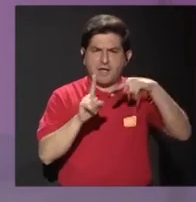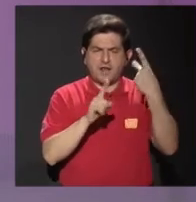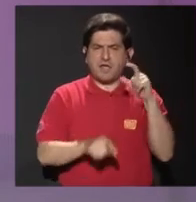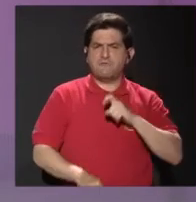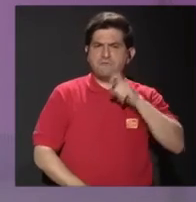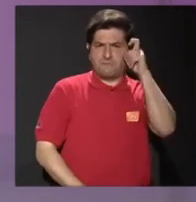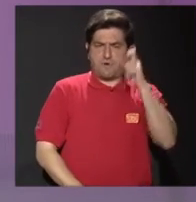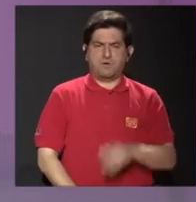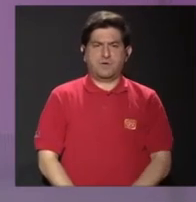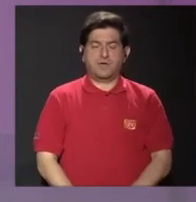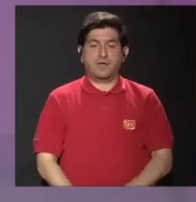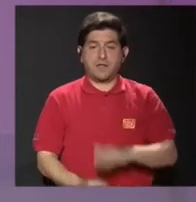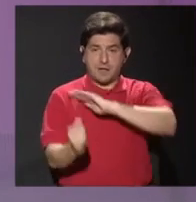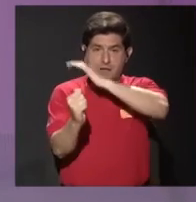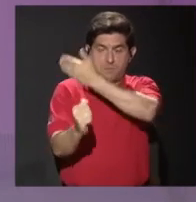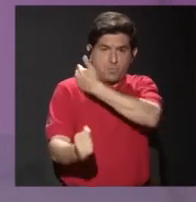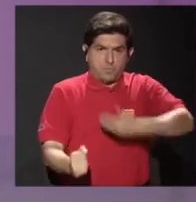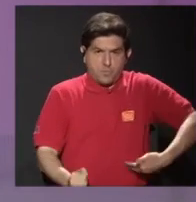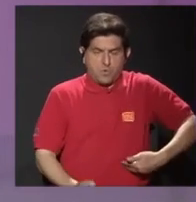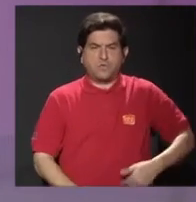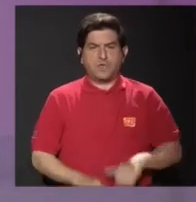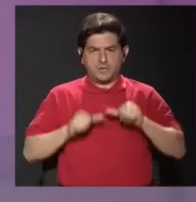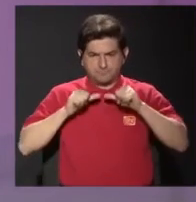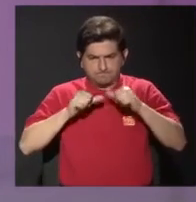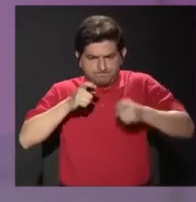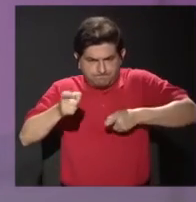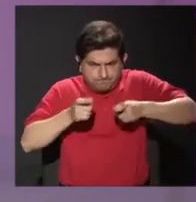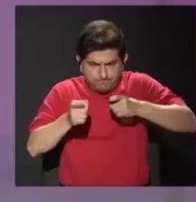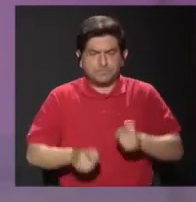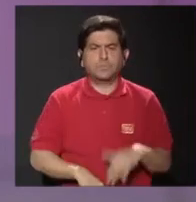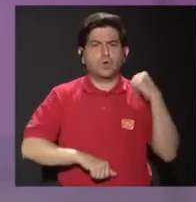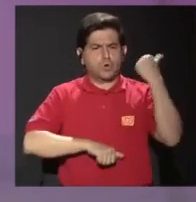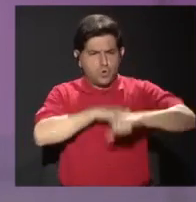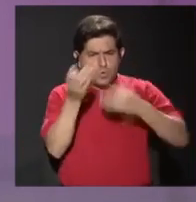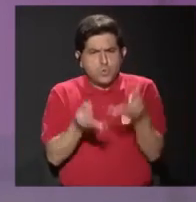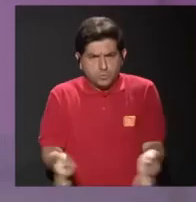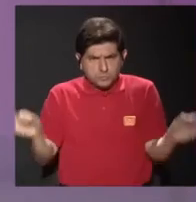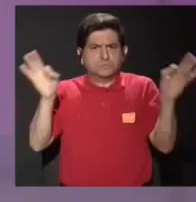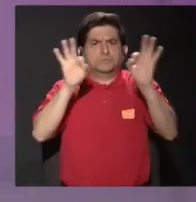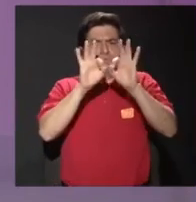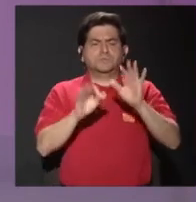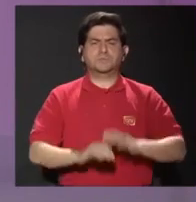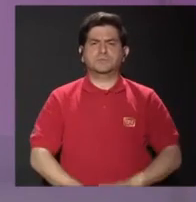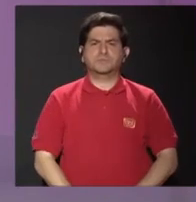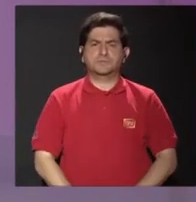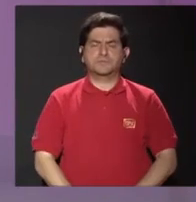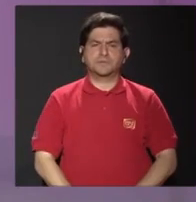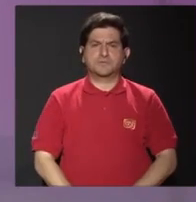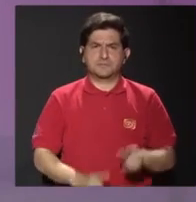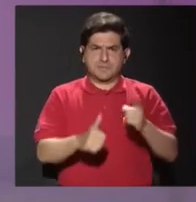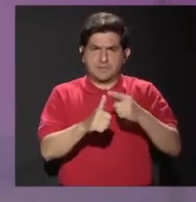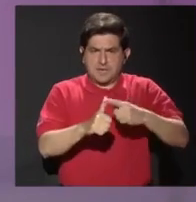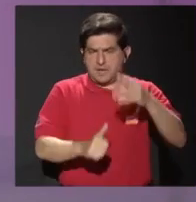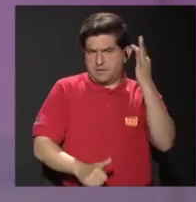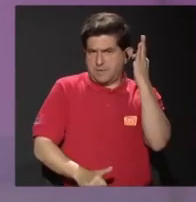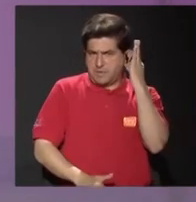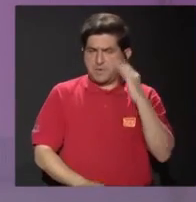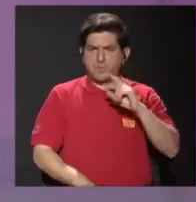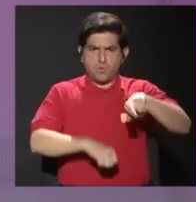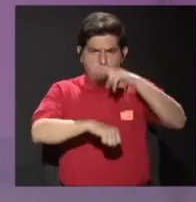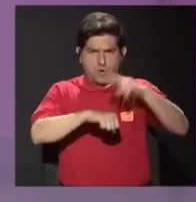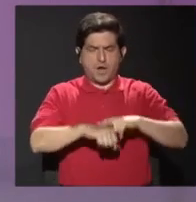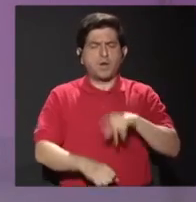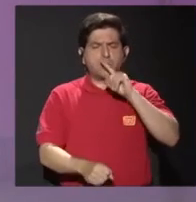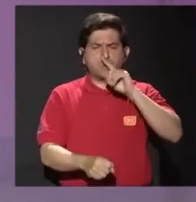género desde el poder ejecutivo en eso hemos dado luchas importantes quiero decir que la señora primera también es una mujer